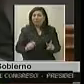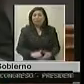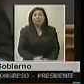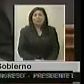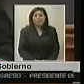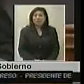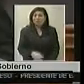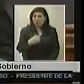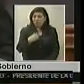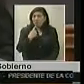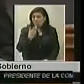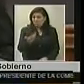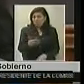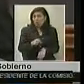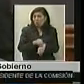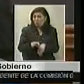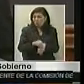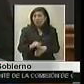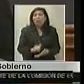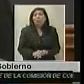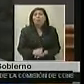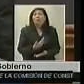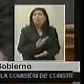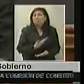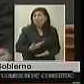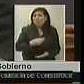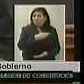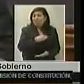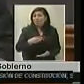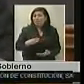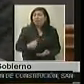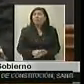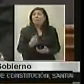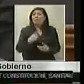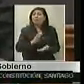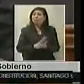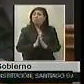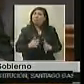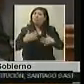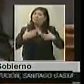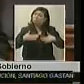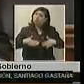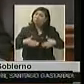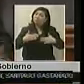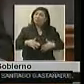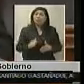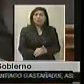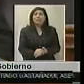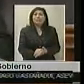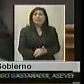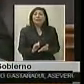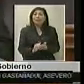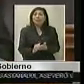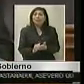pido un consejo a través suyo a algunos miembros del gabinete, presidente: un buen té de valeriana hace bien para relajarse un poco y, por supuesto,